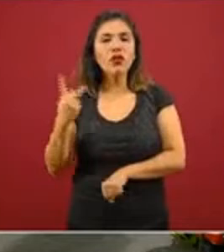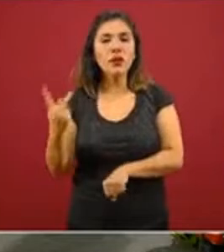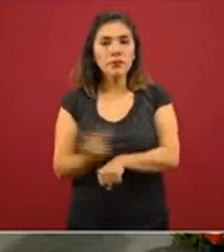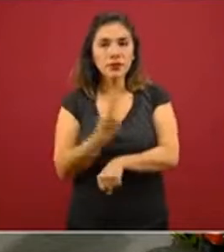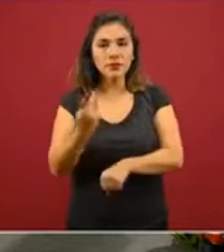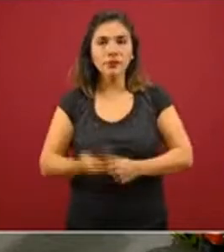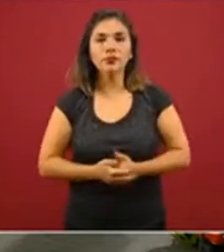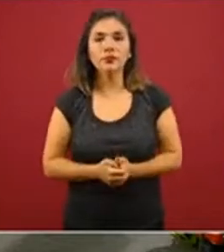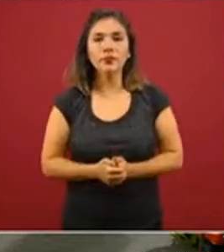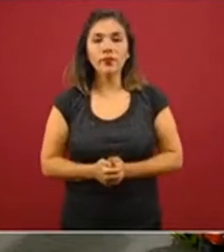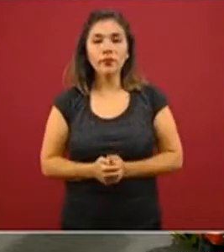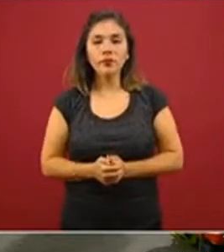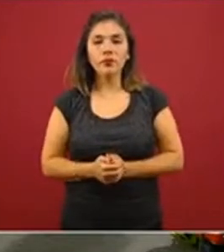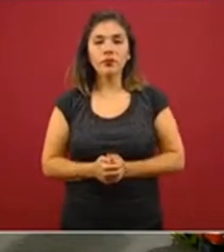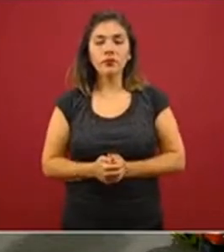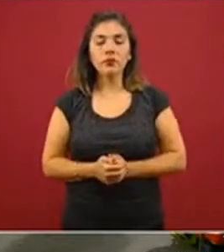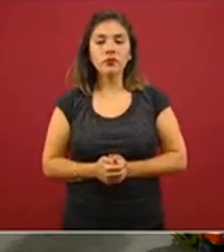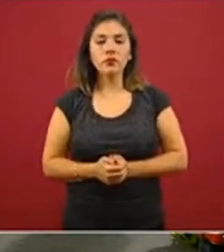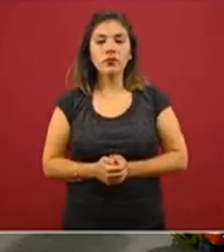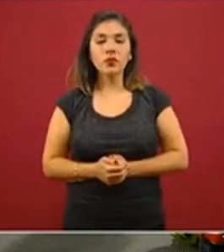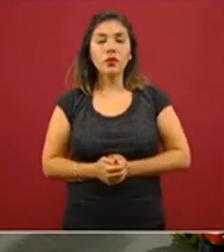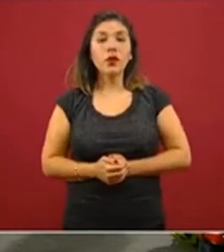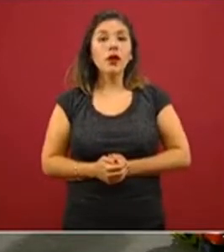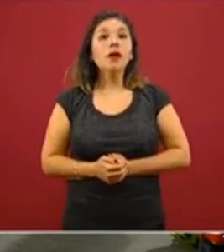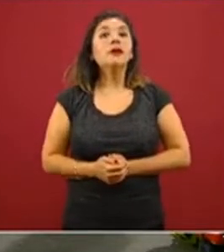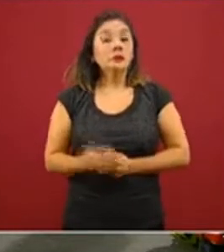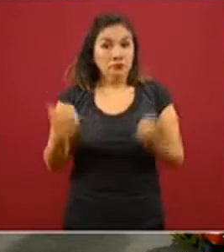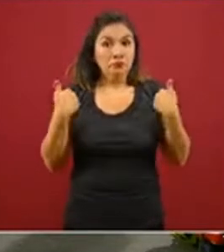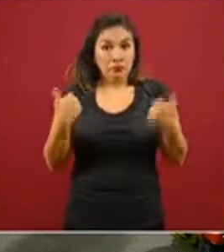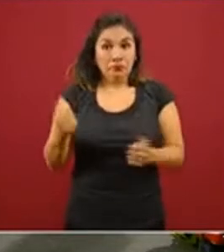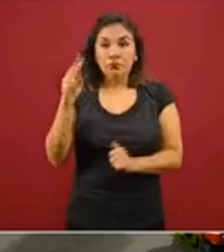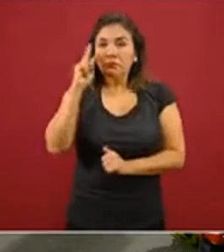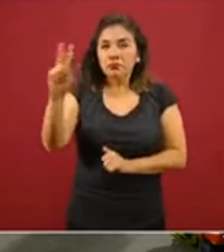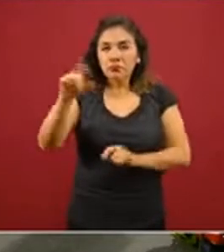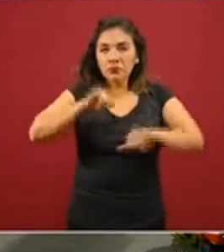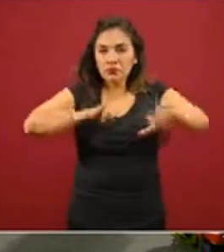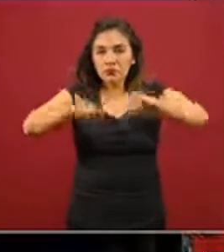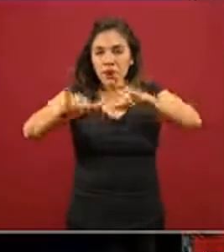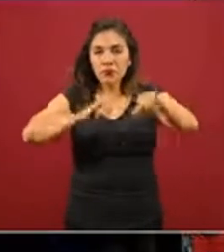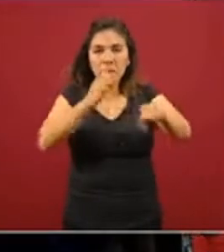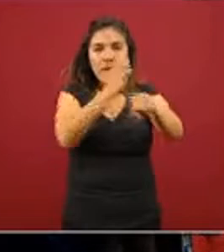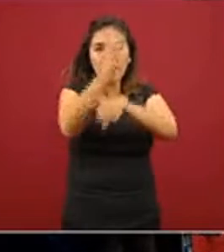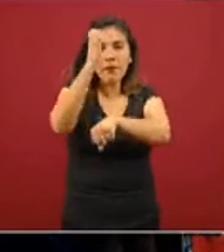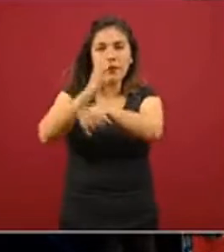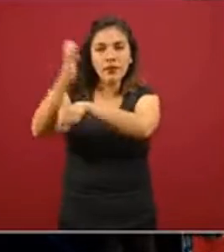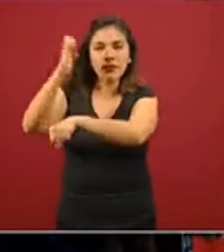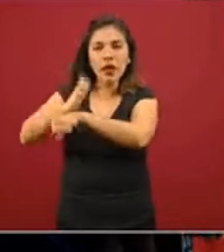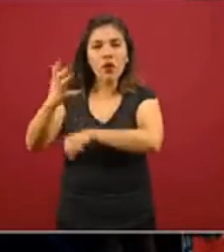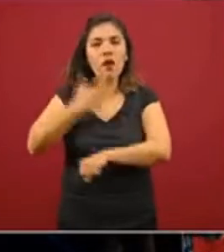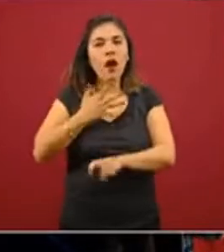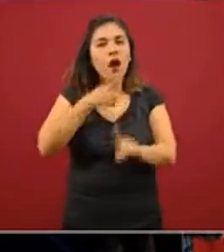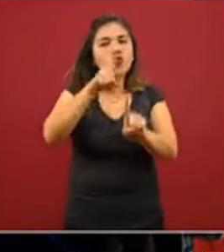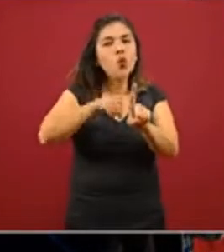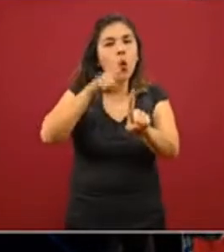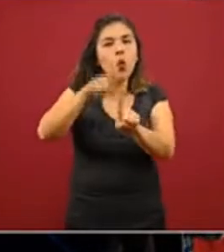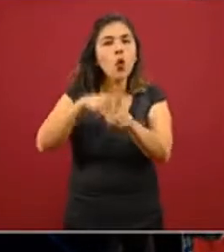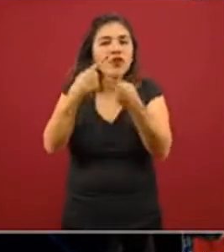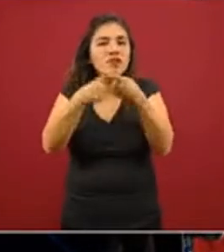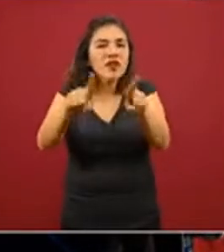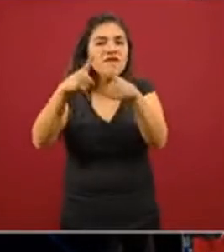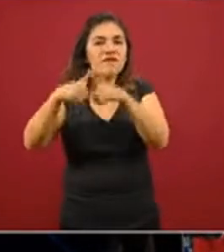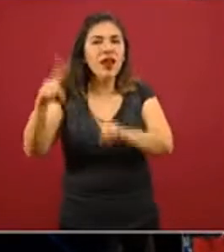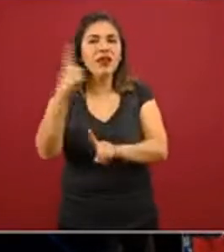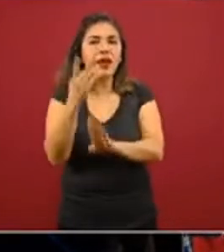por favor. Como pueden ver, las entidades federativas ahora tienen colores diferentes en relación